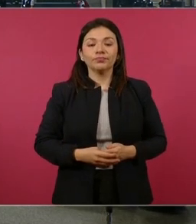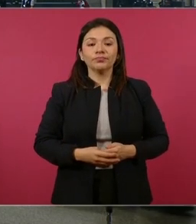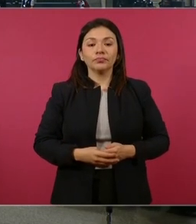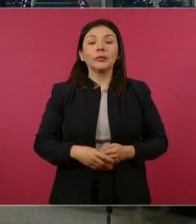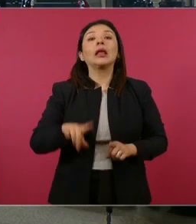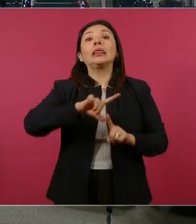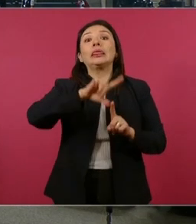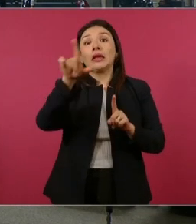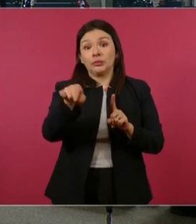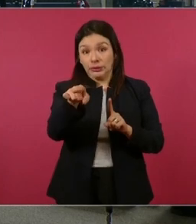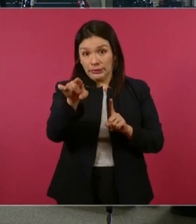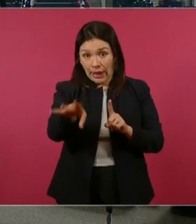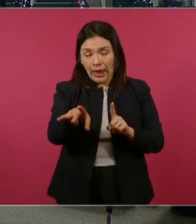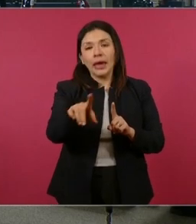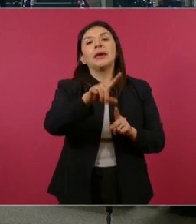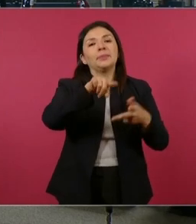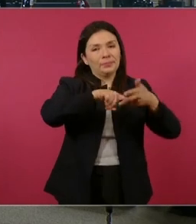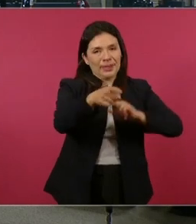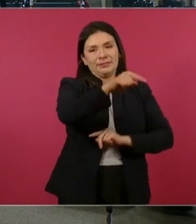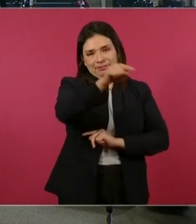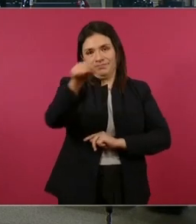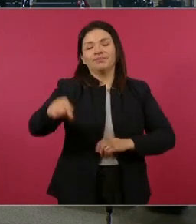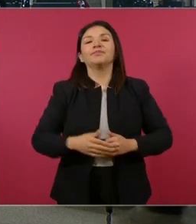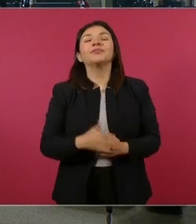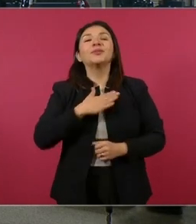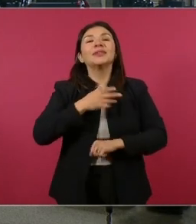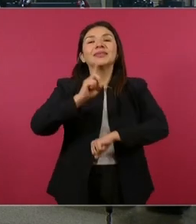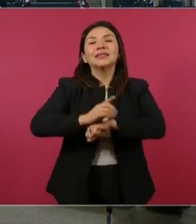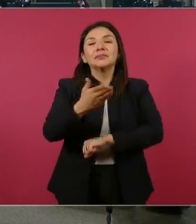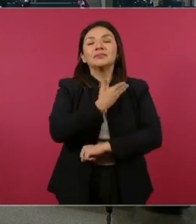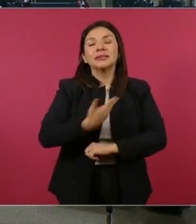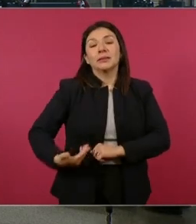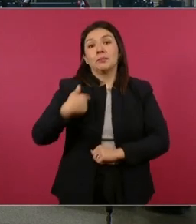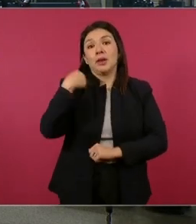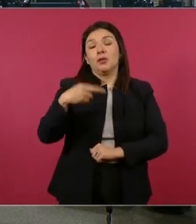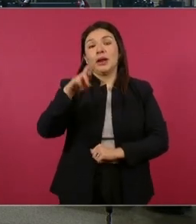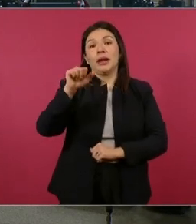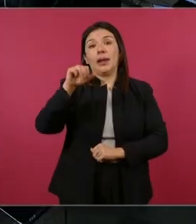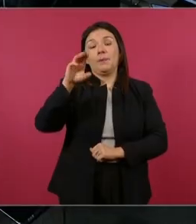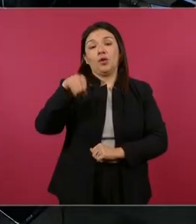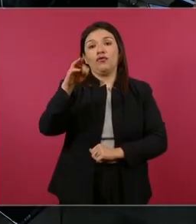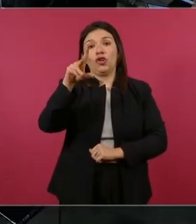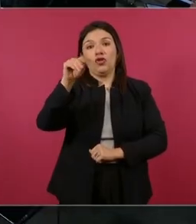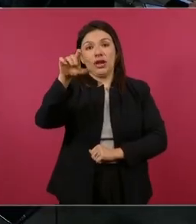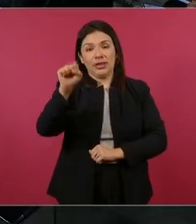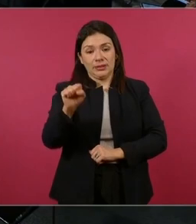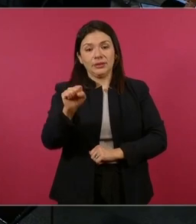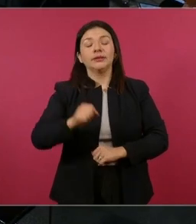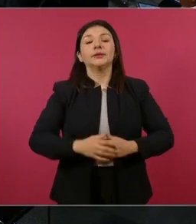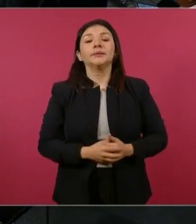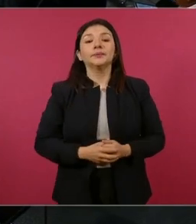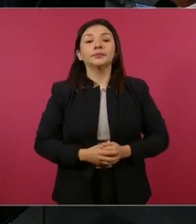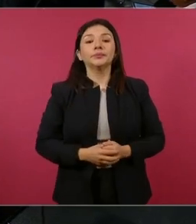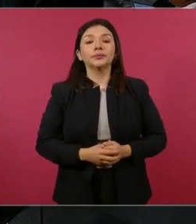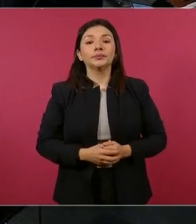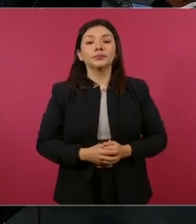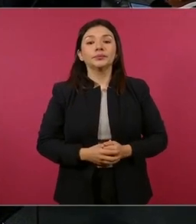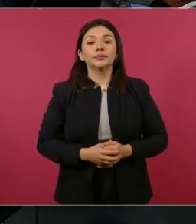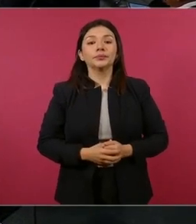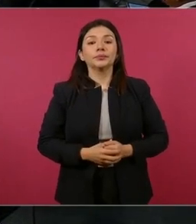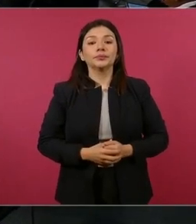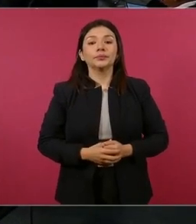Y ya después abrimos. Sí. Muy buenos días, presidente. Ramón Flores, del Centinela Informa de Humanoid de Inglaterra. Buenos